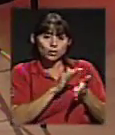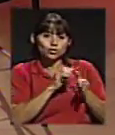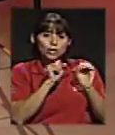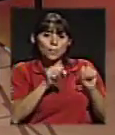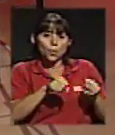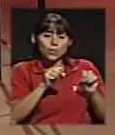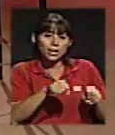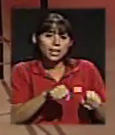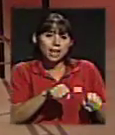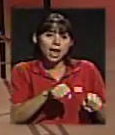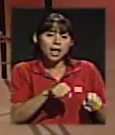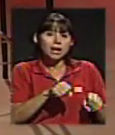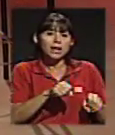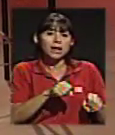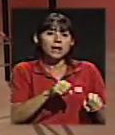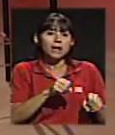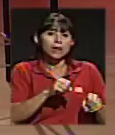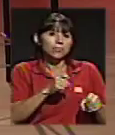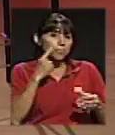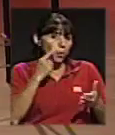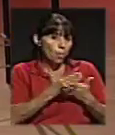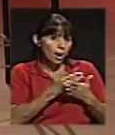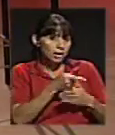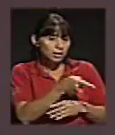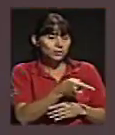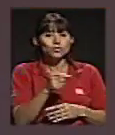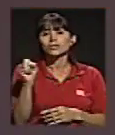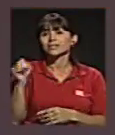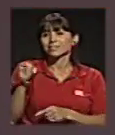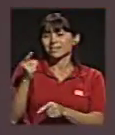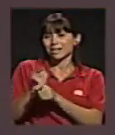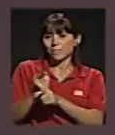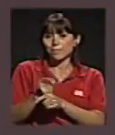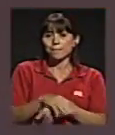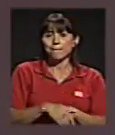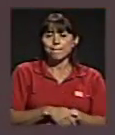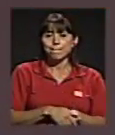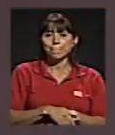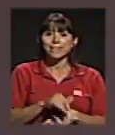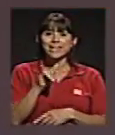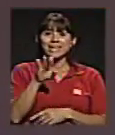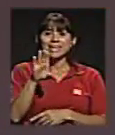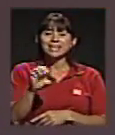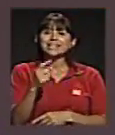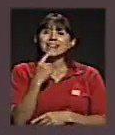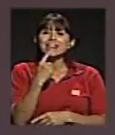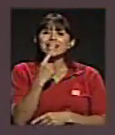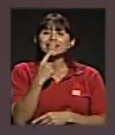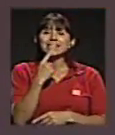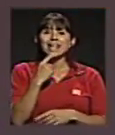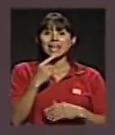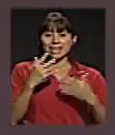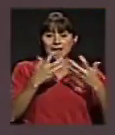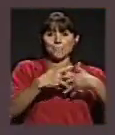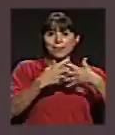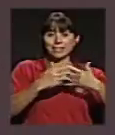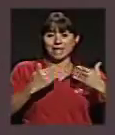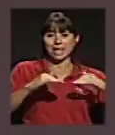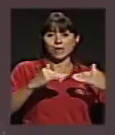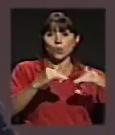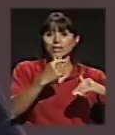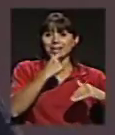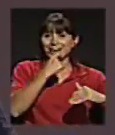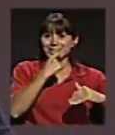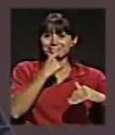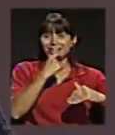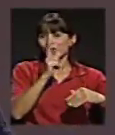o no, digamos, probar ese punto. Exactamente. Digamos, el ICE lo que dice es que la información que envía el Corte Inglés es incompleta, entonces no da